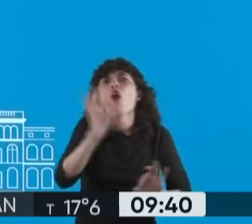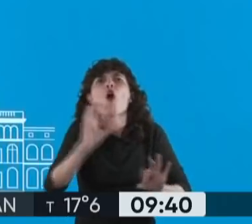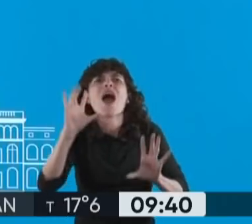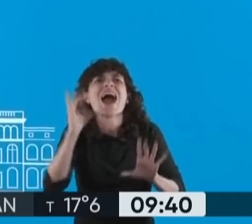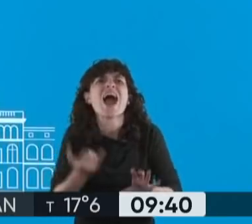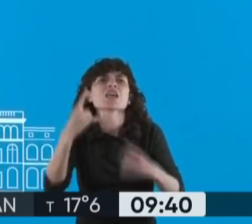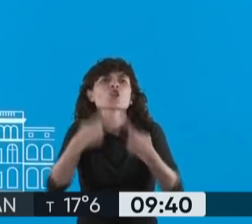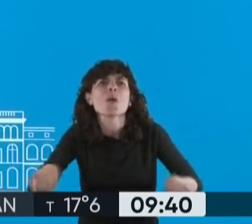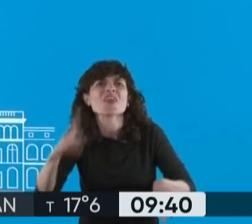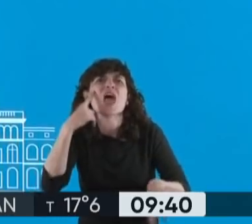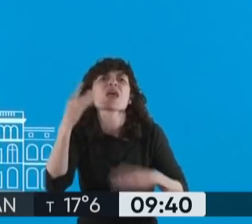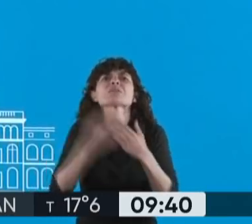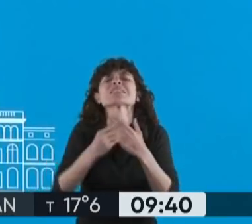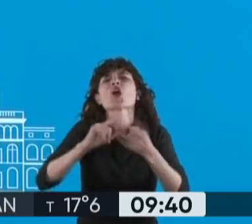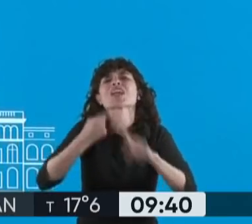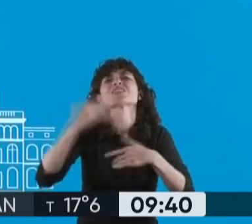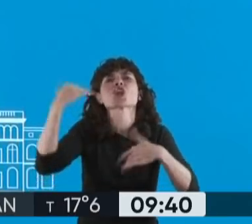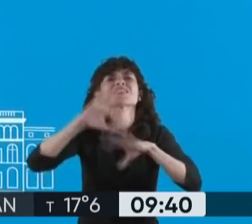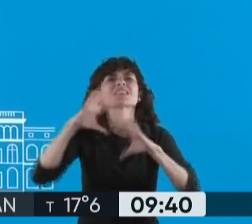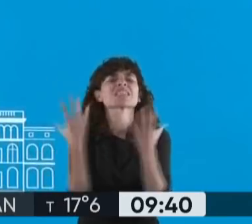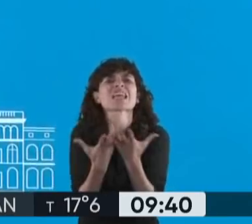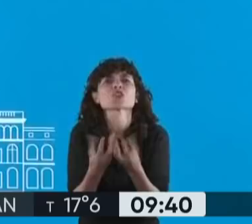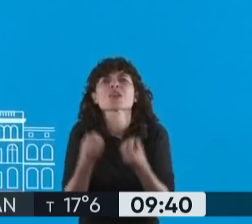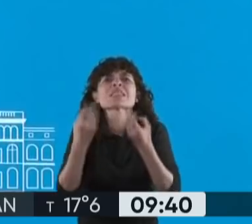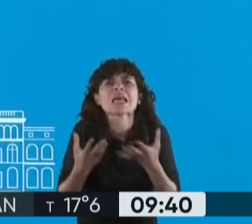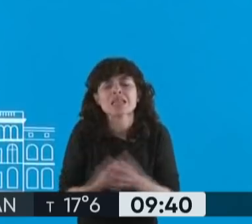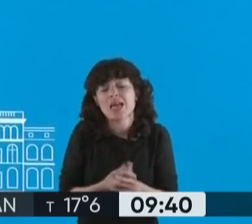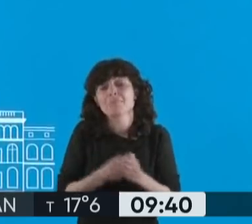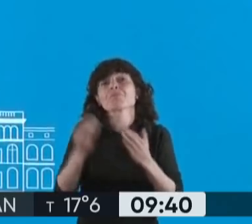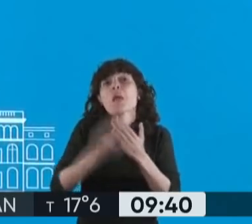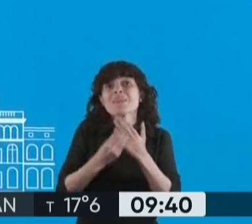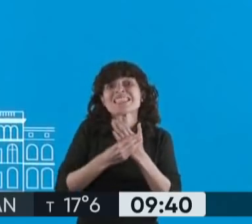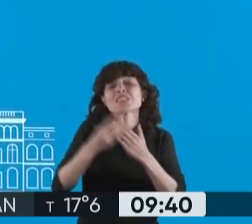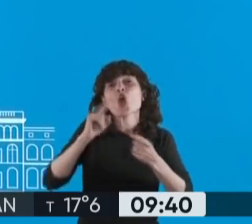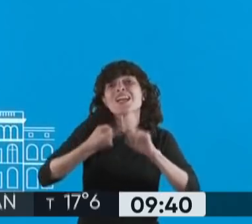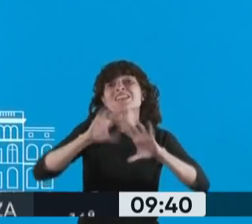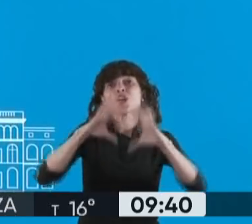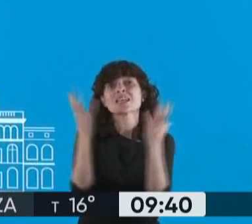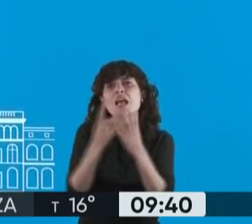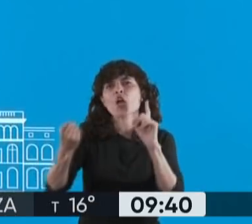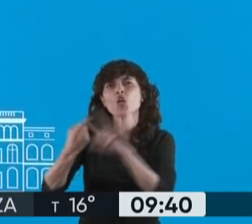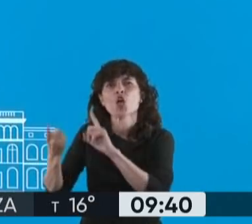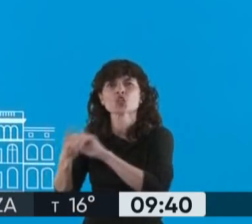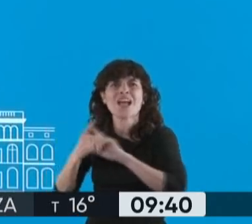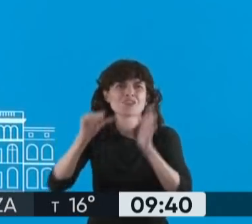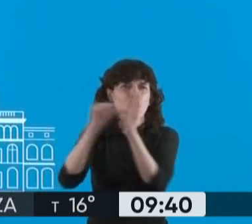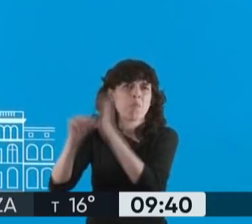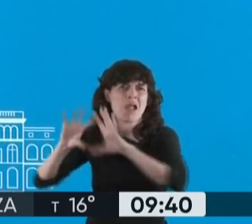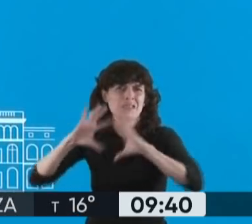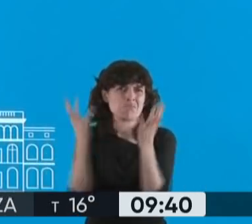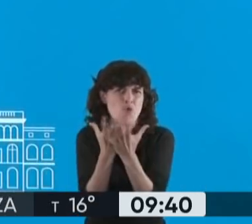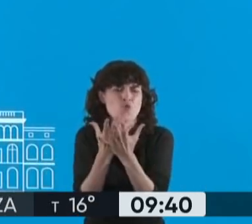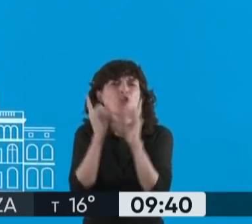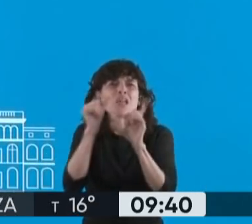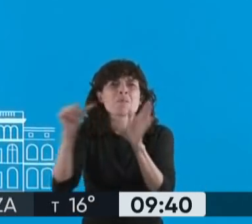Gracias. La Cancillería está en permanente contacto con todos los gobiernos del mundo. El presidente Fernández está en contacto con otros presidentes,